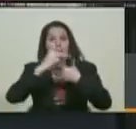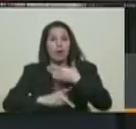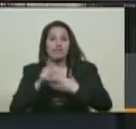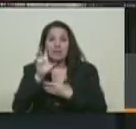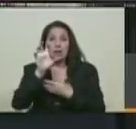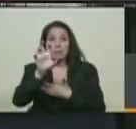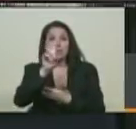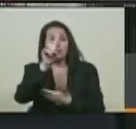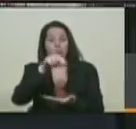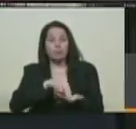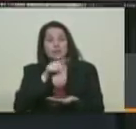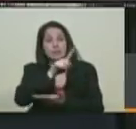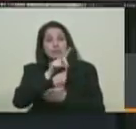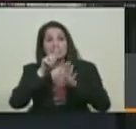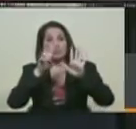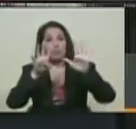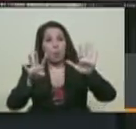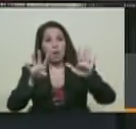de la Patria